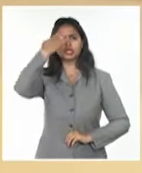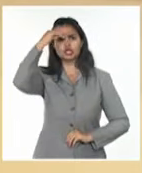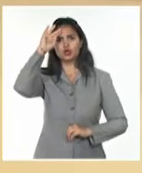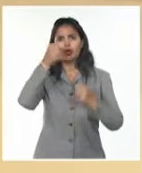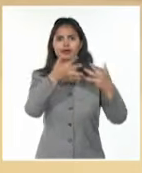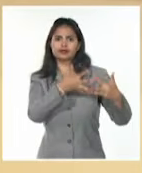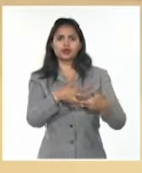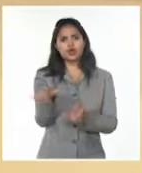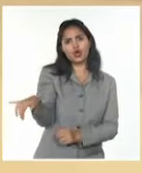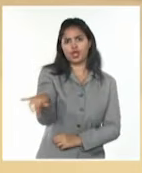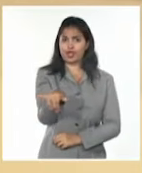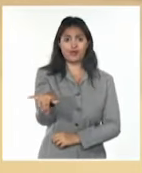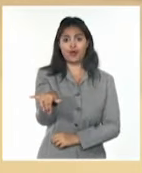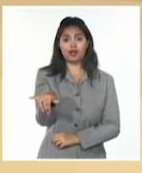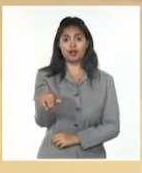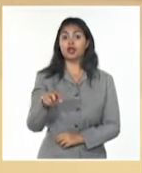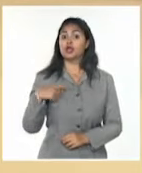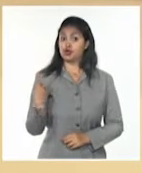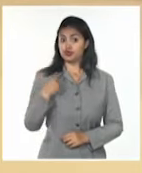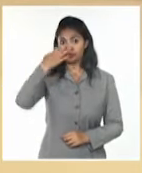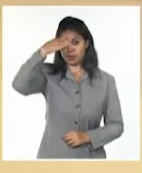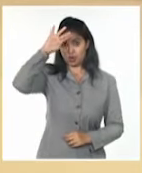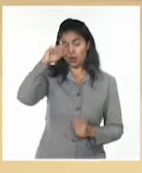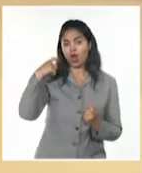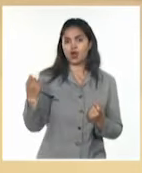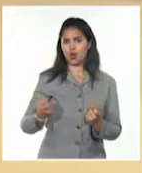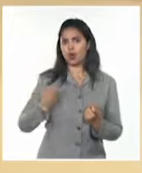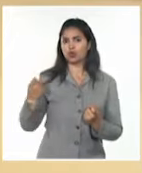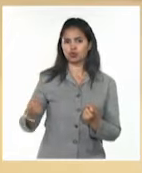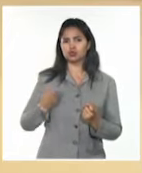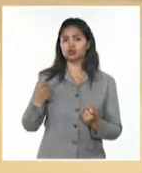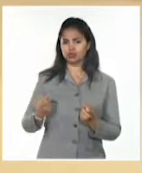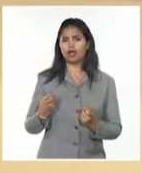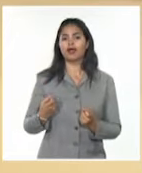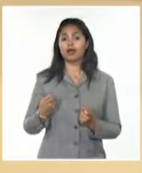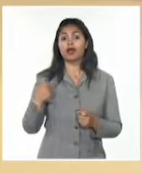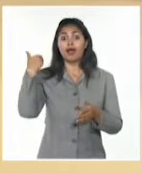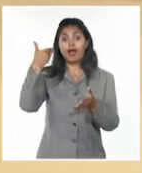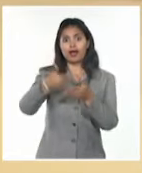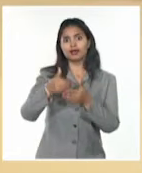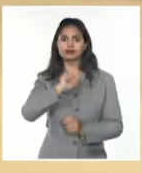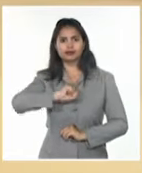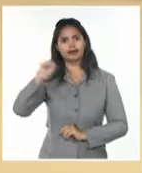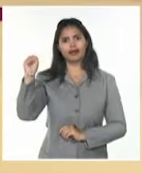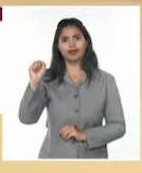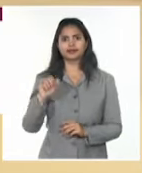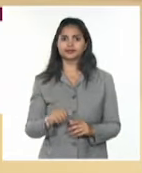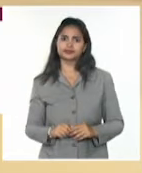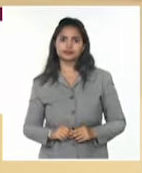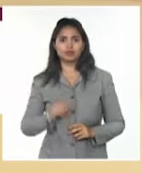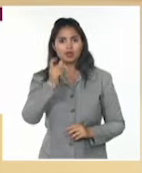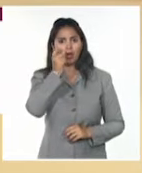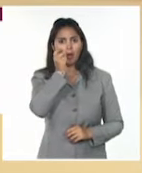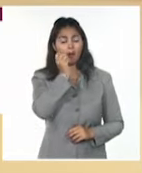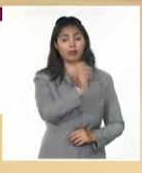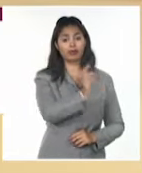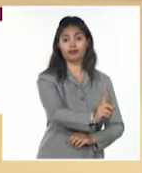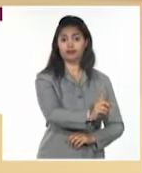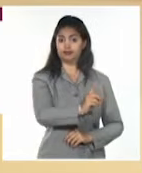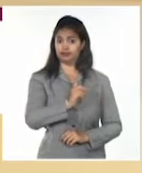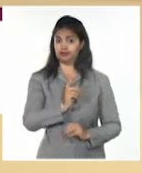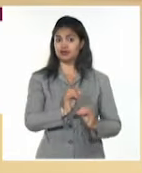Nicolás yard que venían a proponerme que yo los